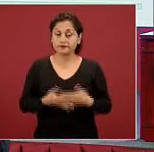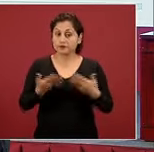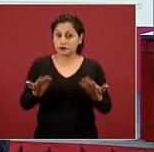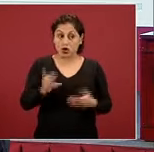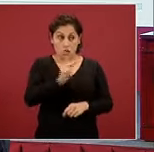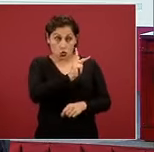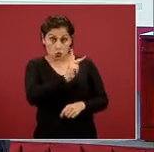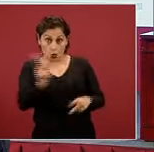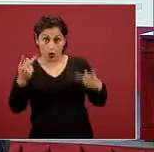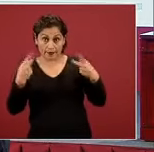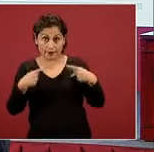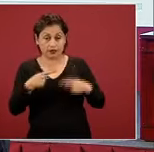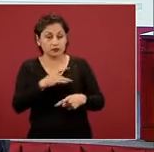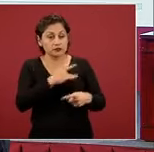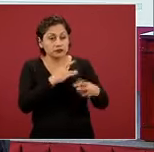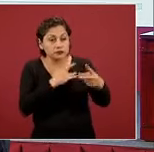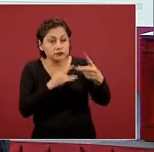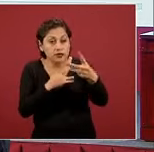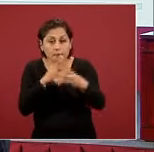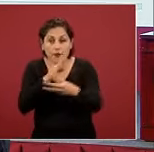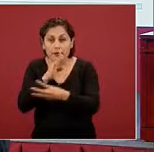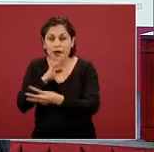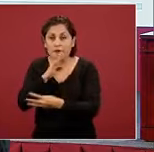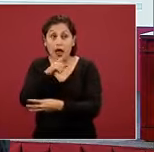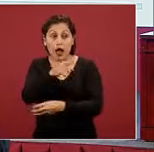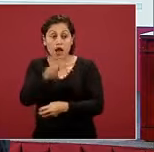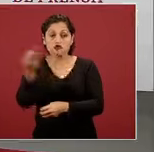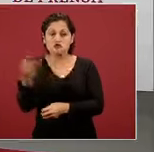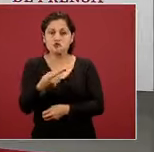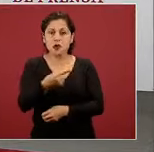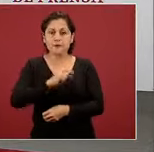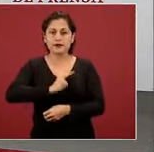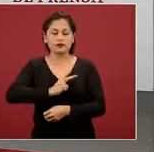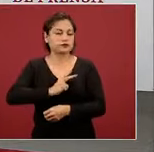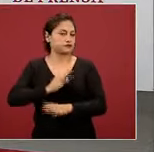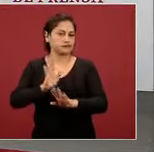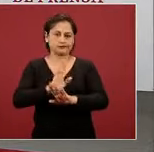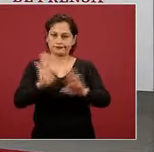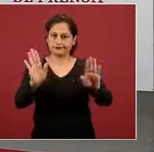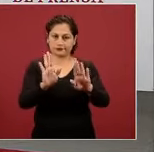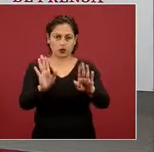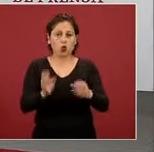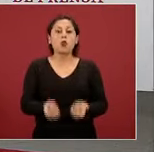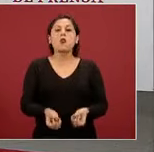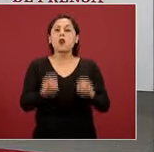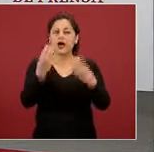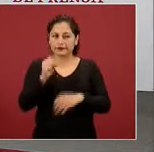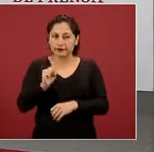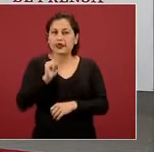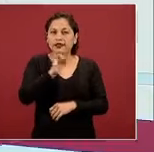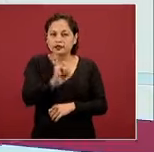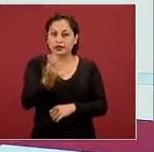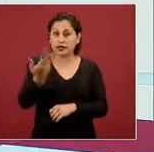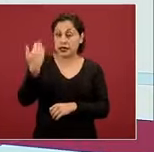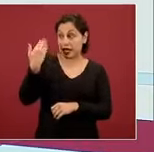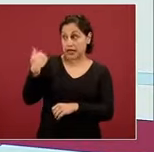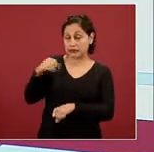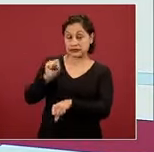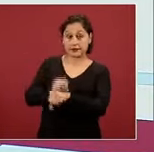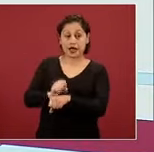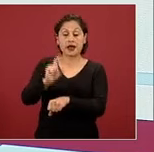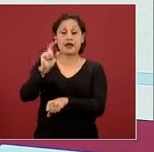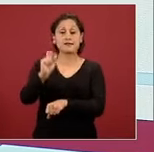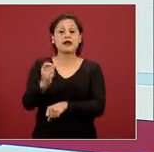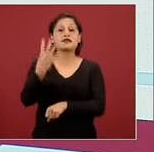esos síntomas se encuentra el virus. ¿En cuántas sí? En la semana 29, que tuvimos el punto máximo de